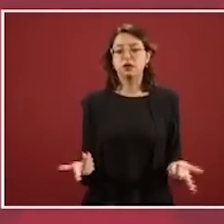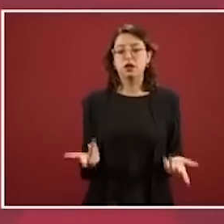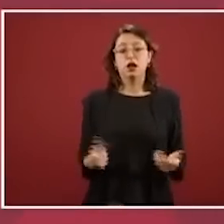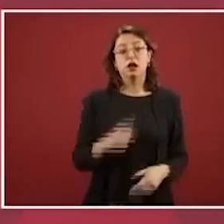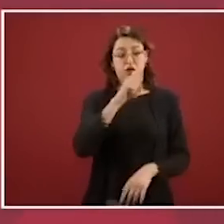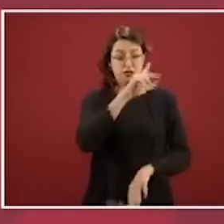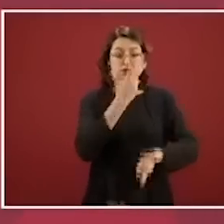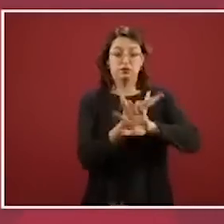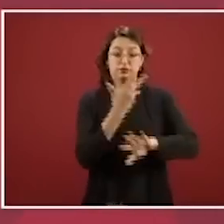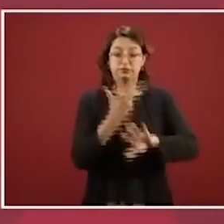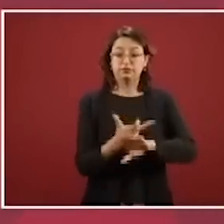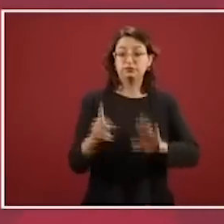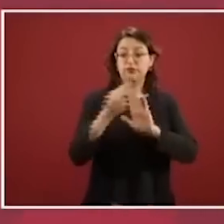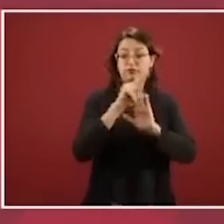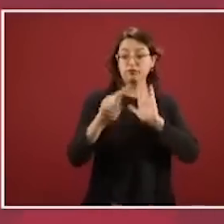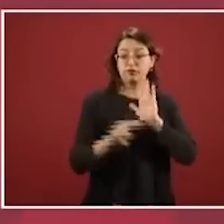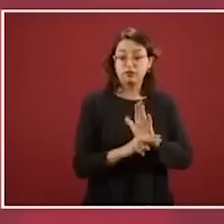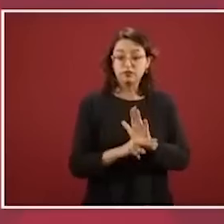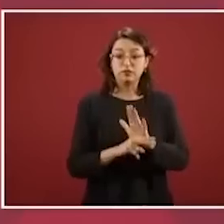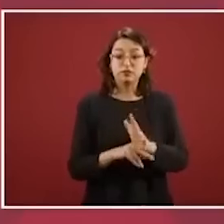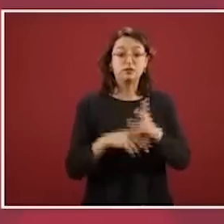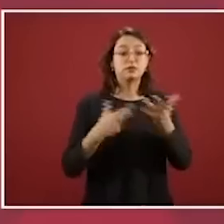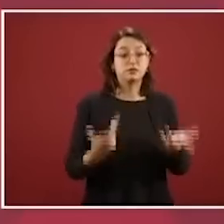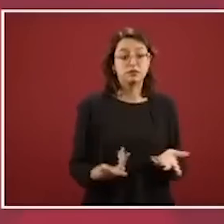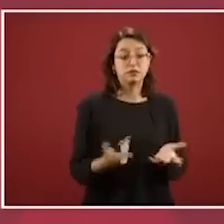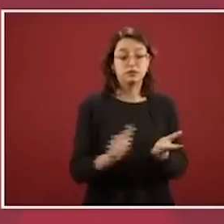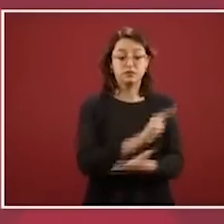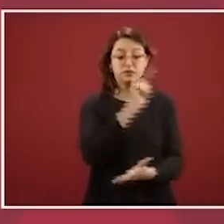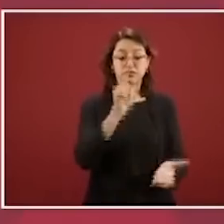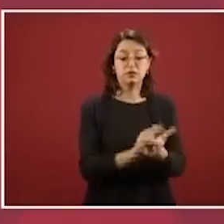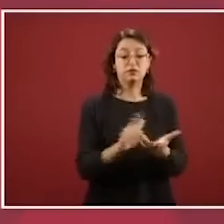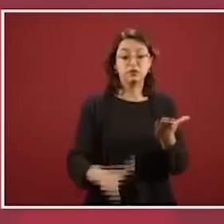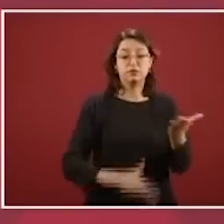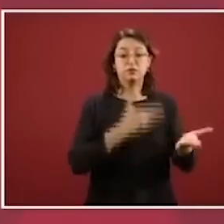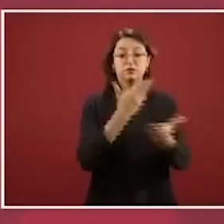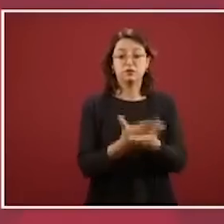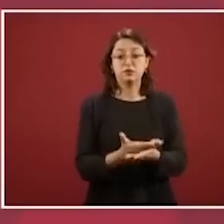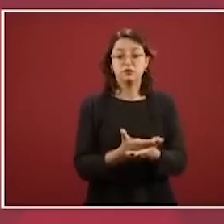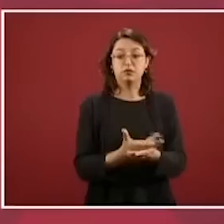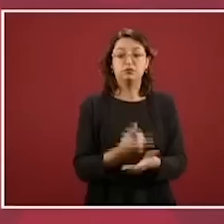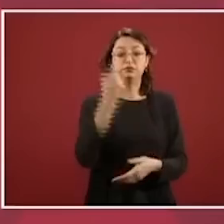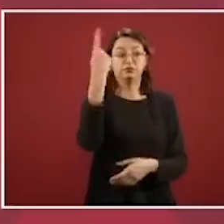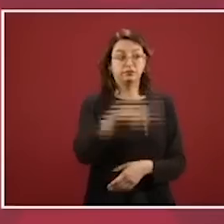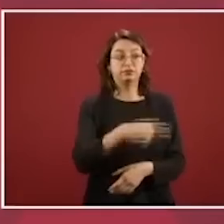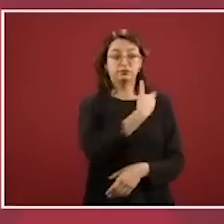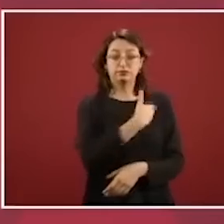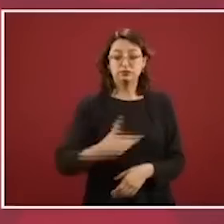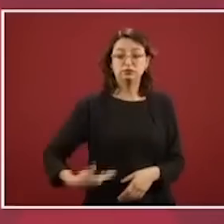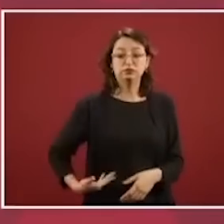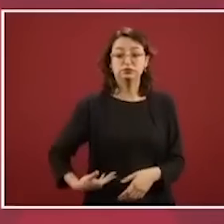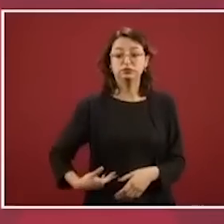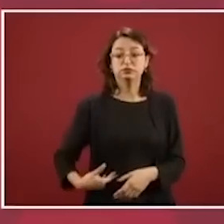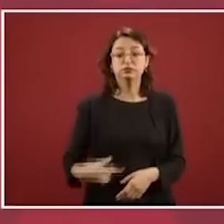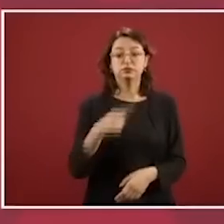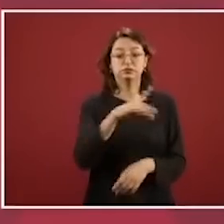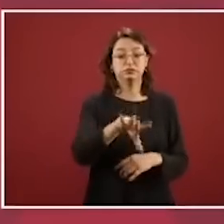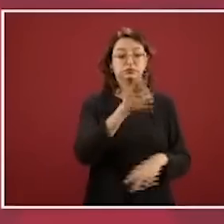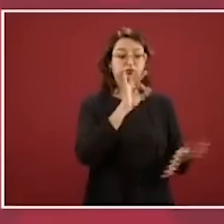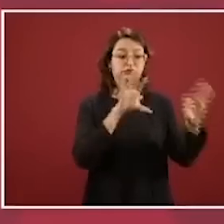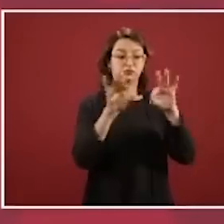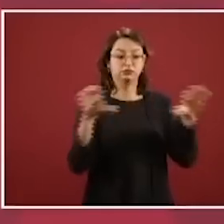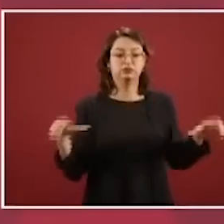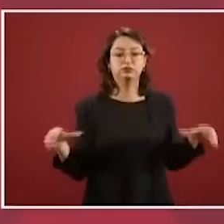Estados Unidos le ordene, vía ley, al Ejecutivo de los Estados Unidos que designe